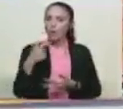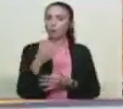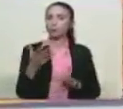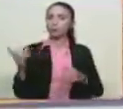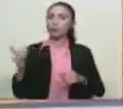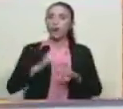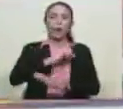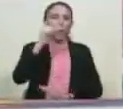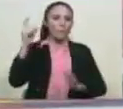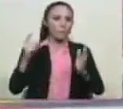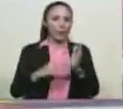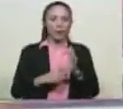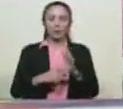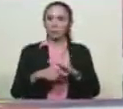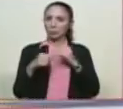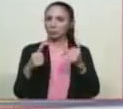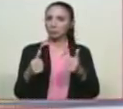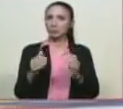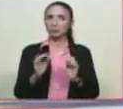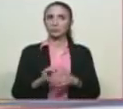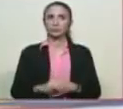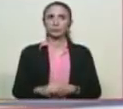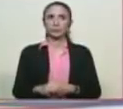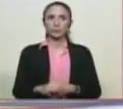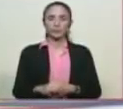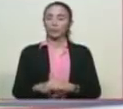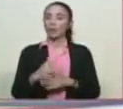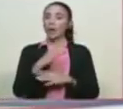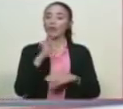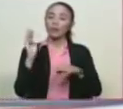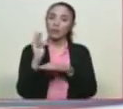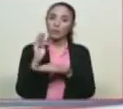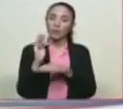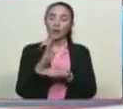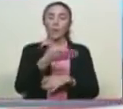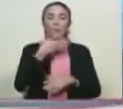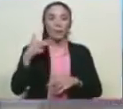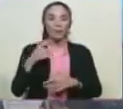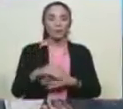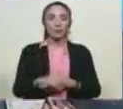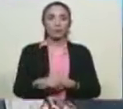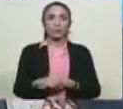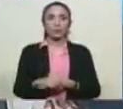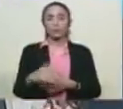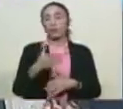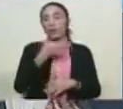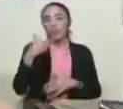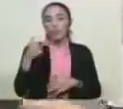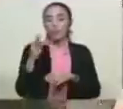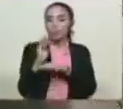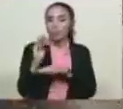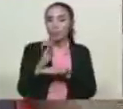completo, más consciente, que protege mejor a los trabajadores y a las trabajadoras.